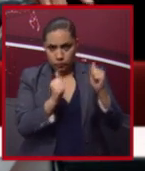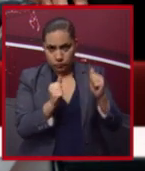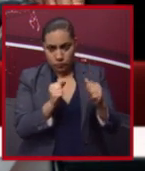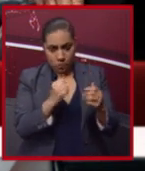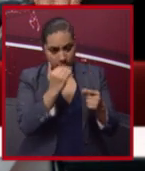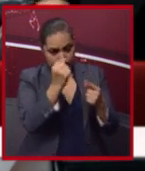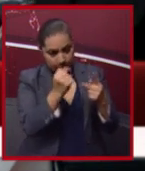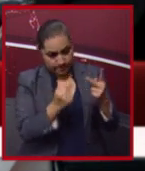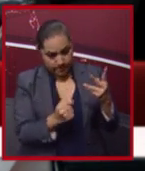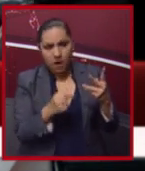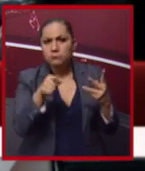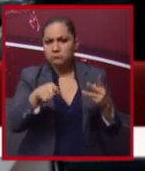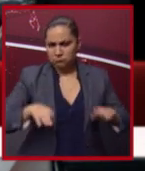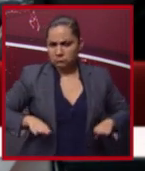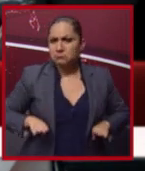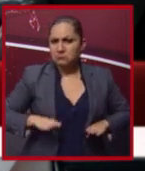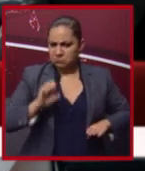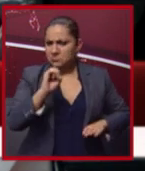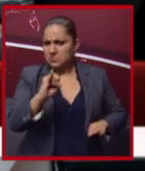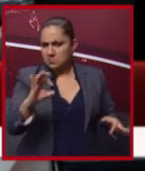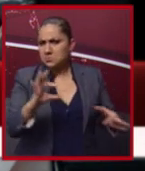de elegibilidad.